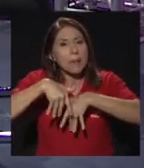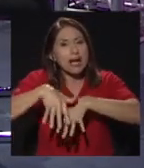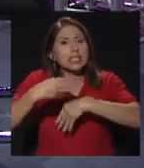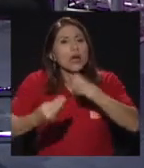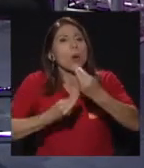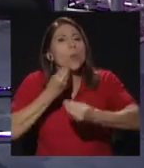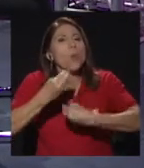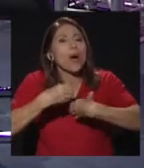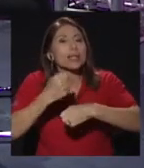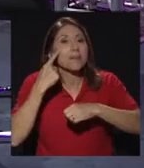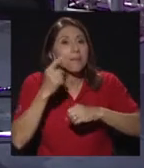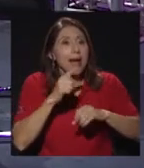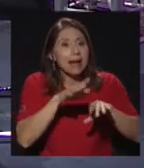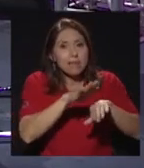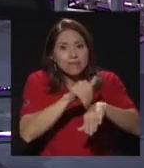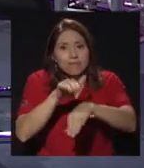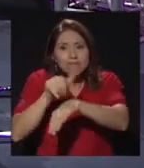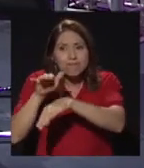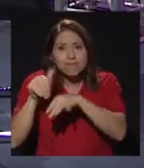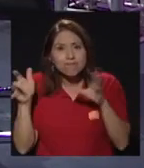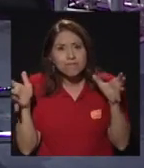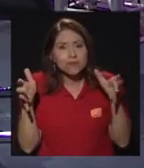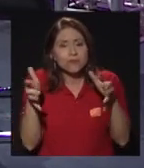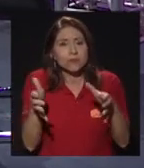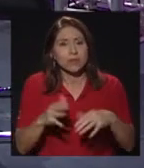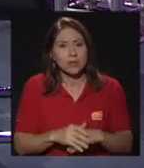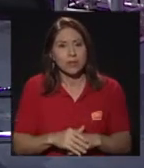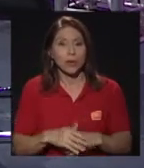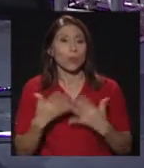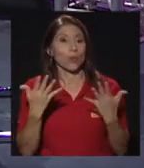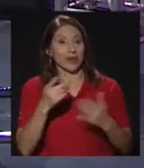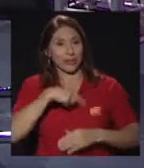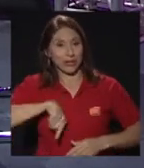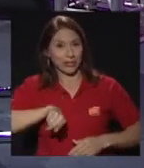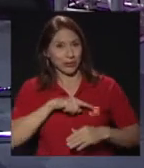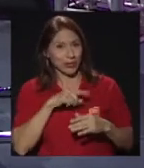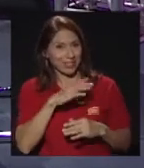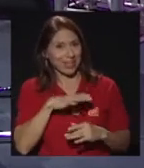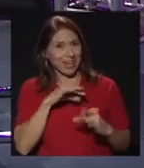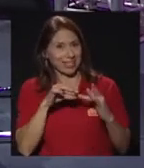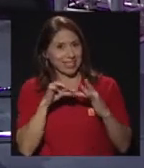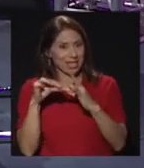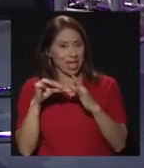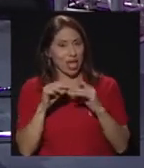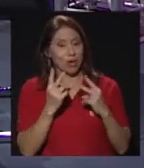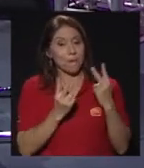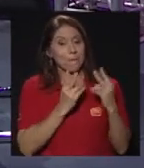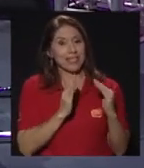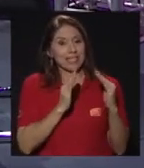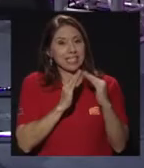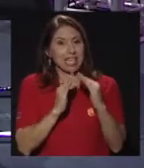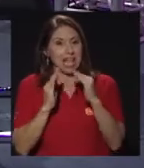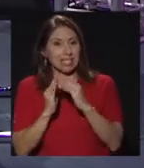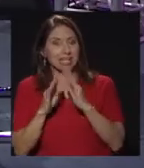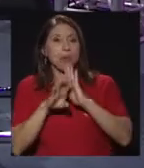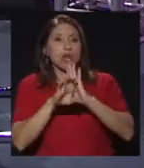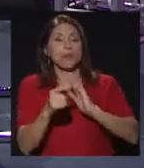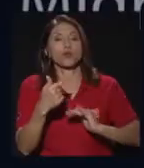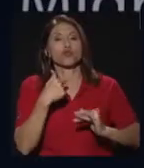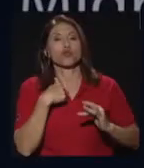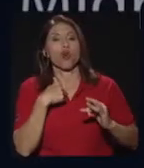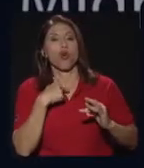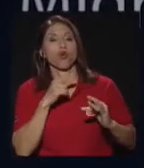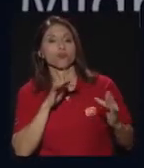barrio? Bueno, porque en particularidad somos vecinas, ¿verdad? Ajá. Por decir, yo me comunico con Rosa,